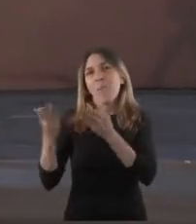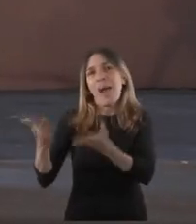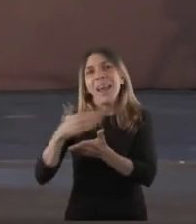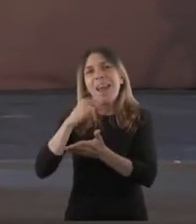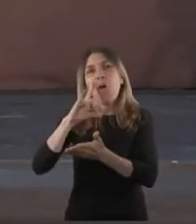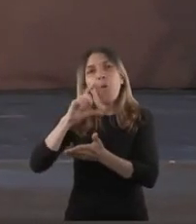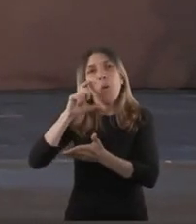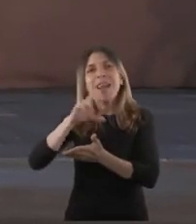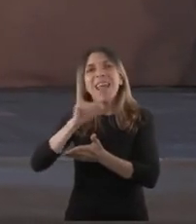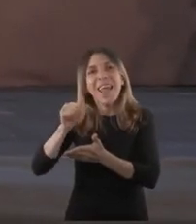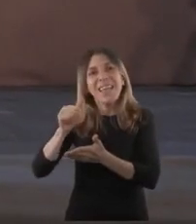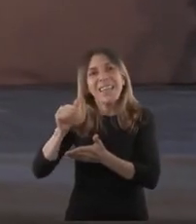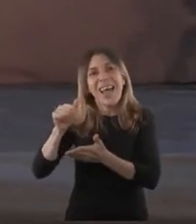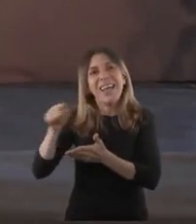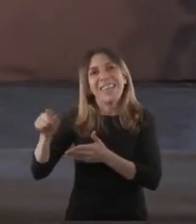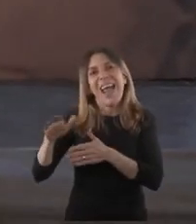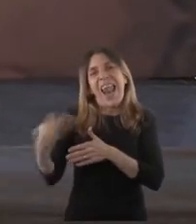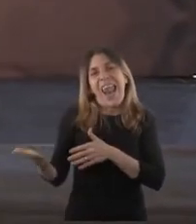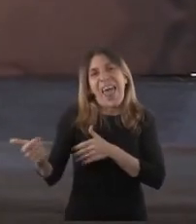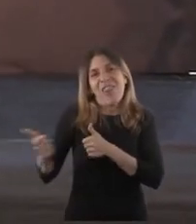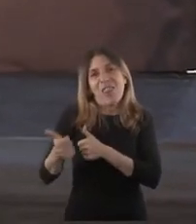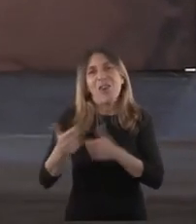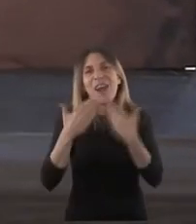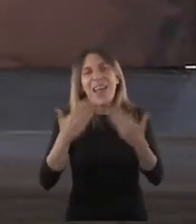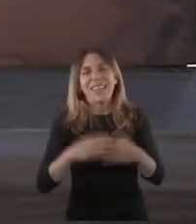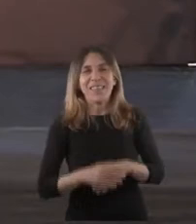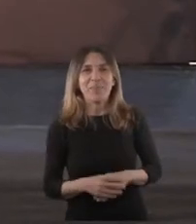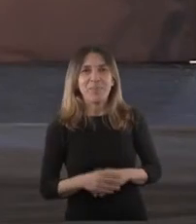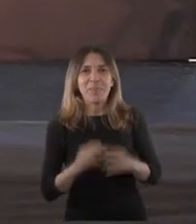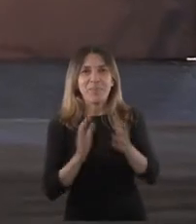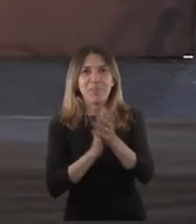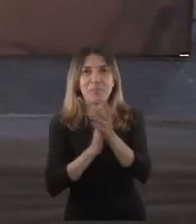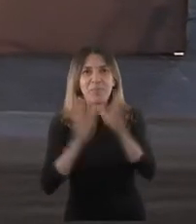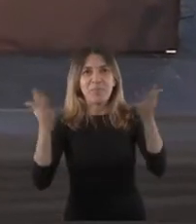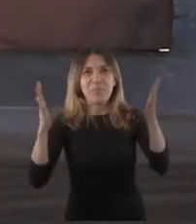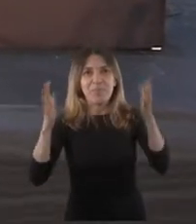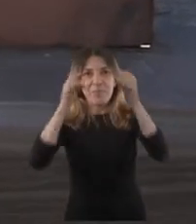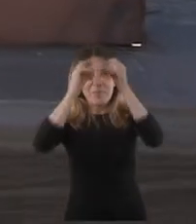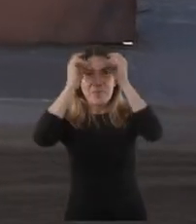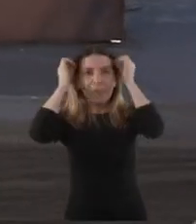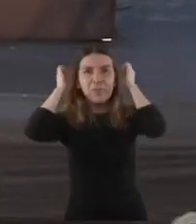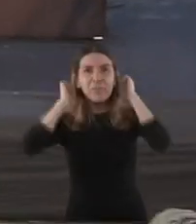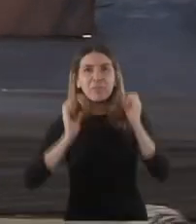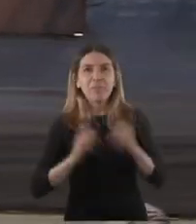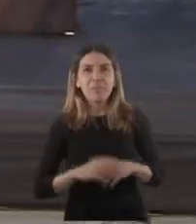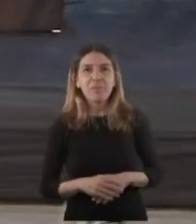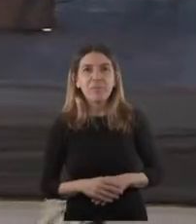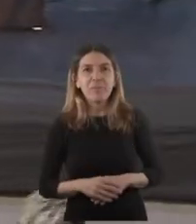Julieta, que está al lado. Gracias.